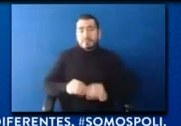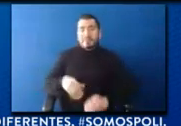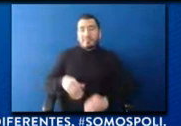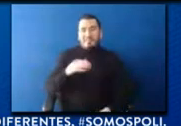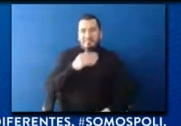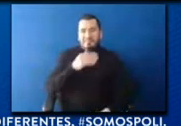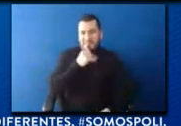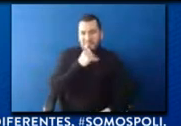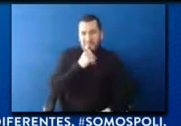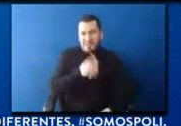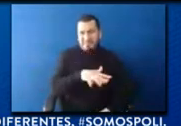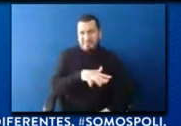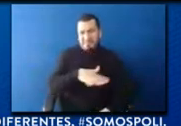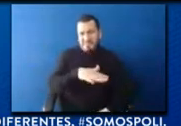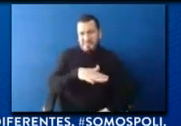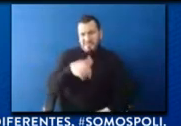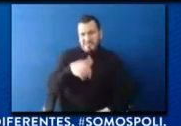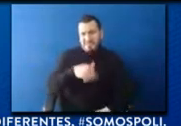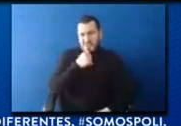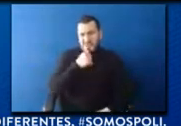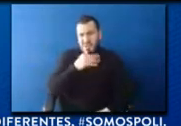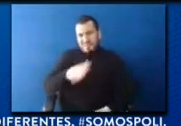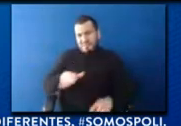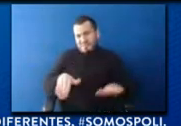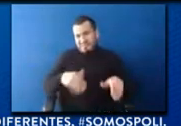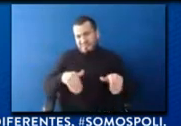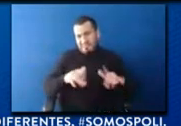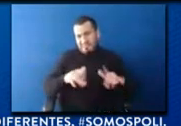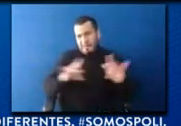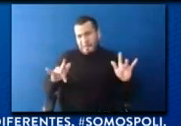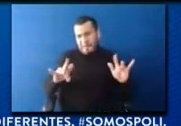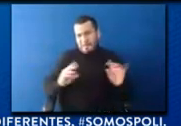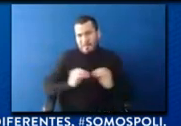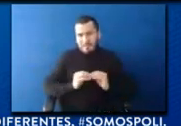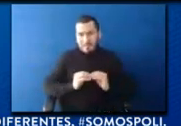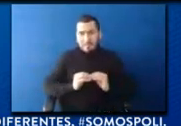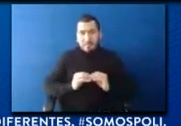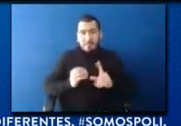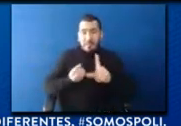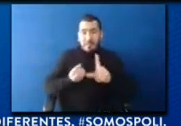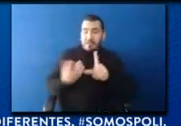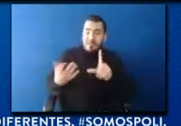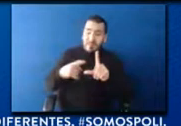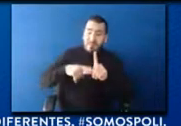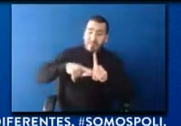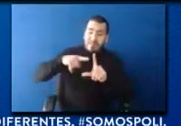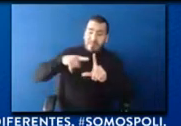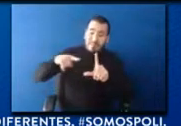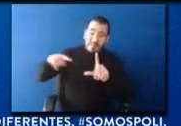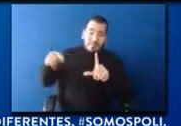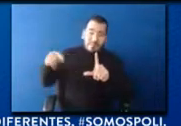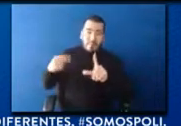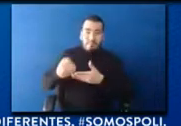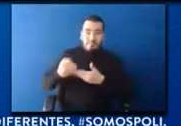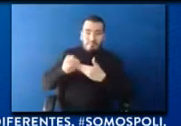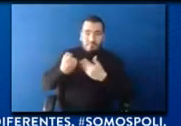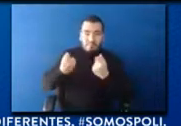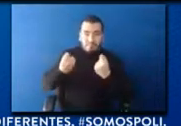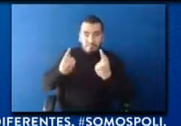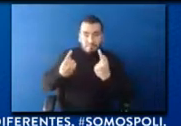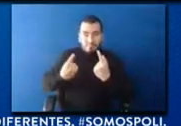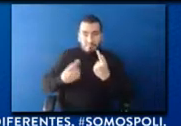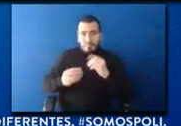está pegando mucho. Las cifras nos ayudan a aterrizar la realidad. Nos ayudan a entender, no es el único elemento